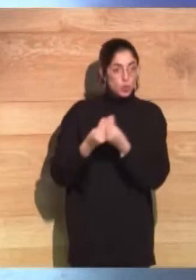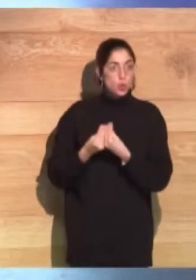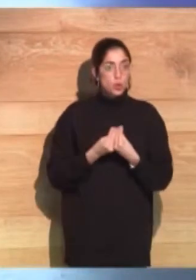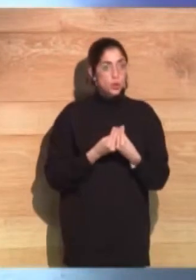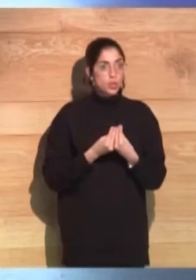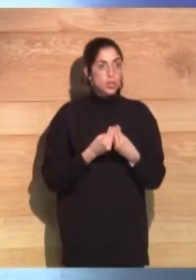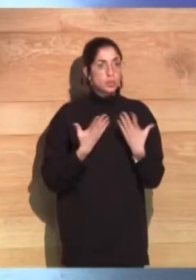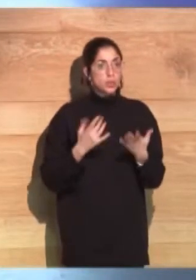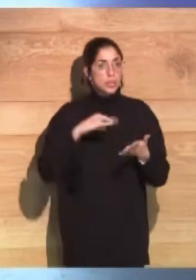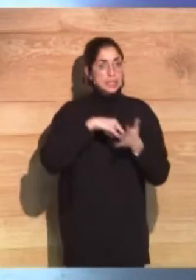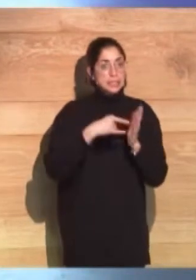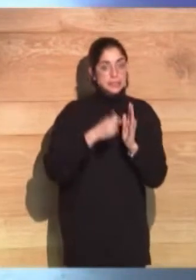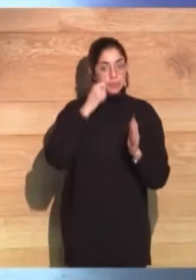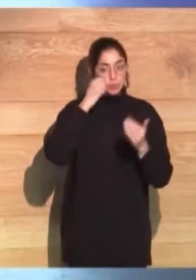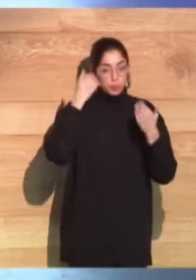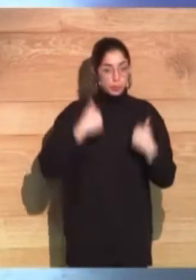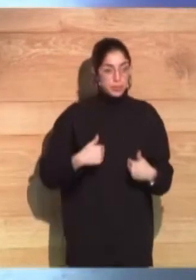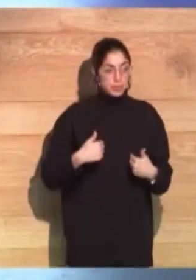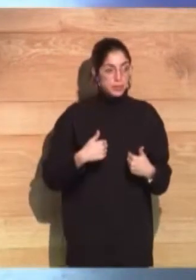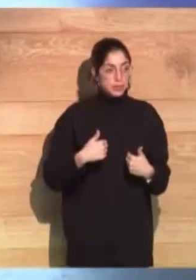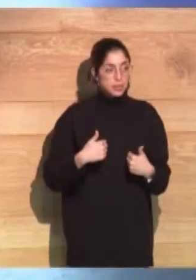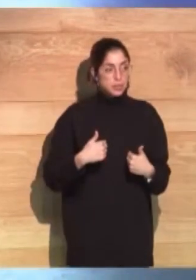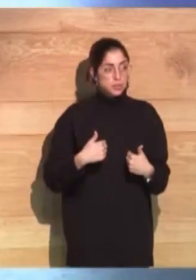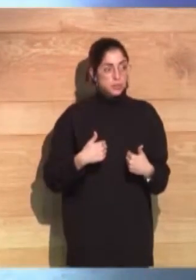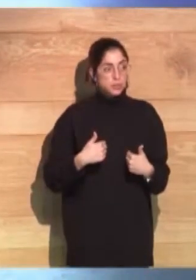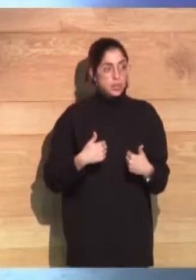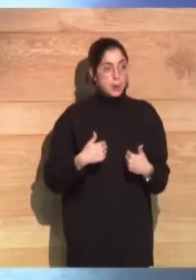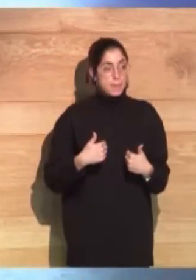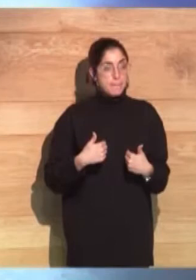en los sistemas humanitarios para abordar